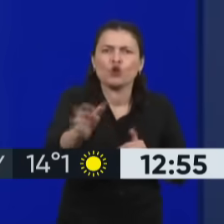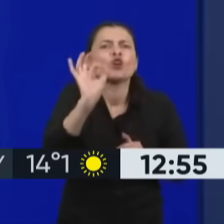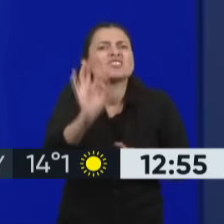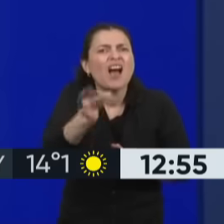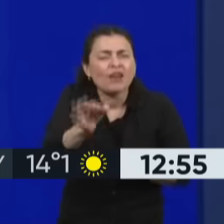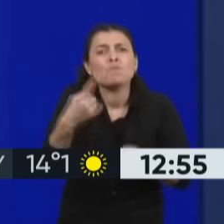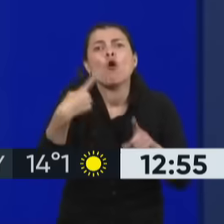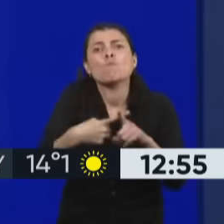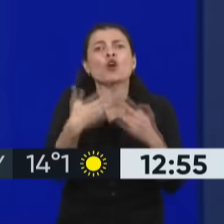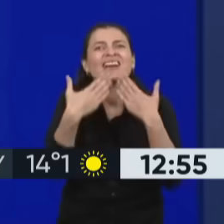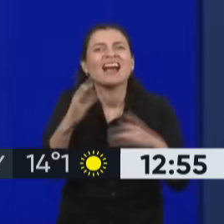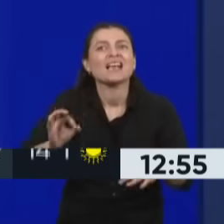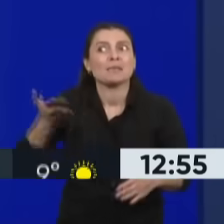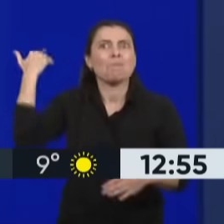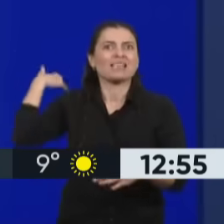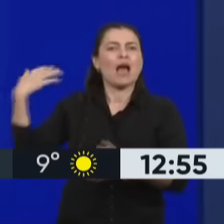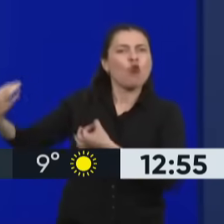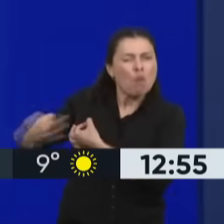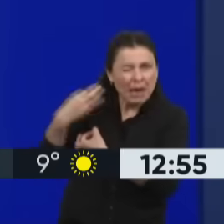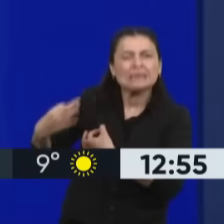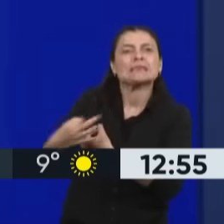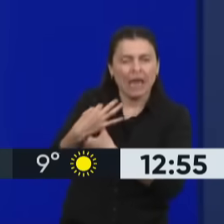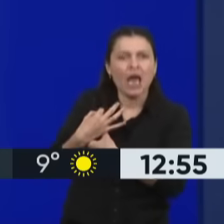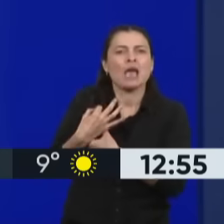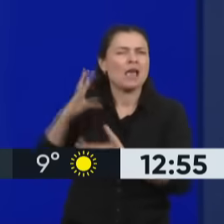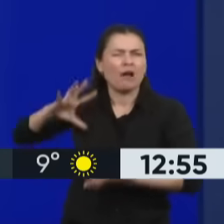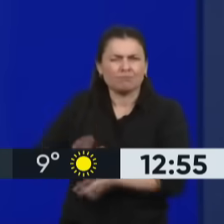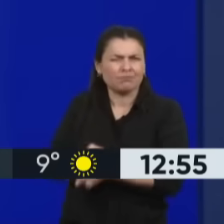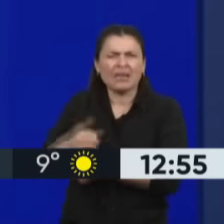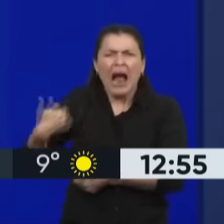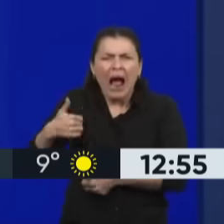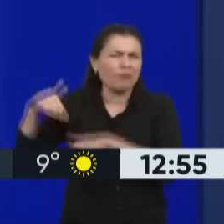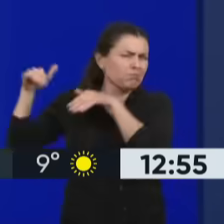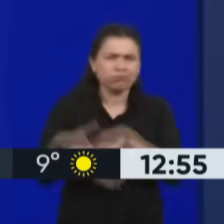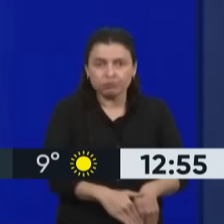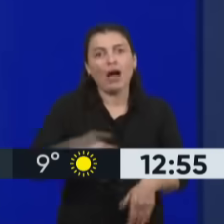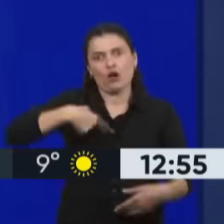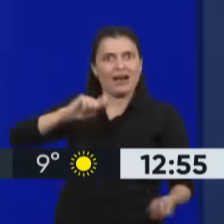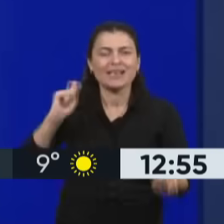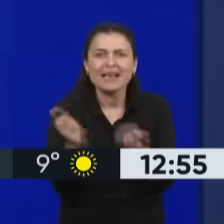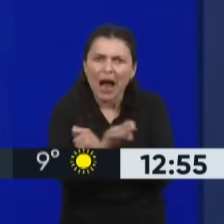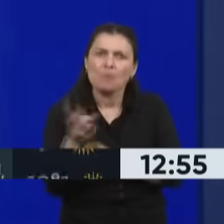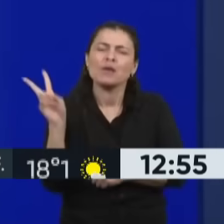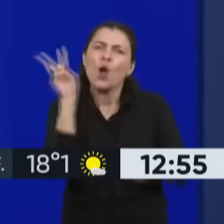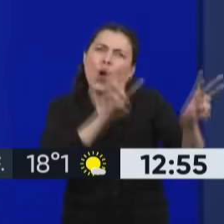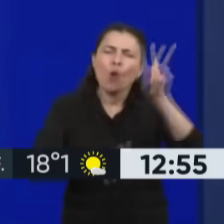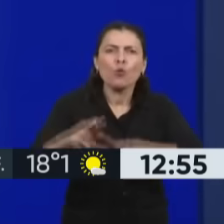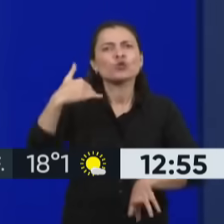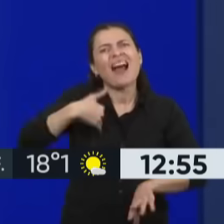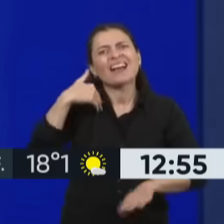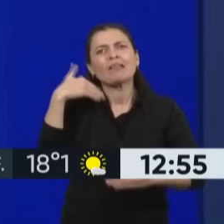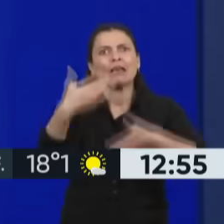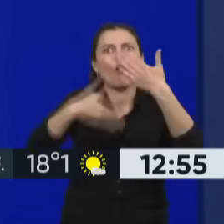si queremos llevar adelante a la Argentina a lo más alto y convertirla en un rascacielos, primero debemos asentar cimientos seguros